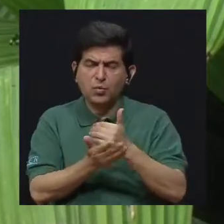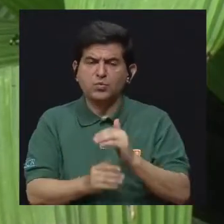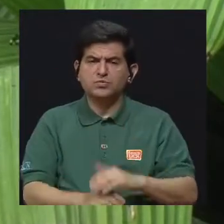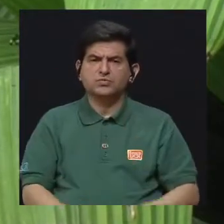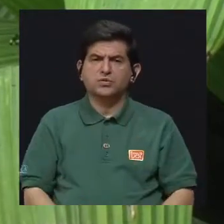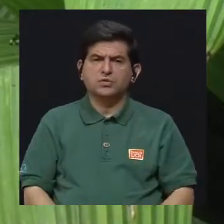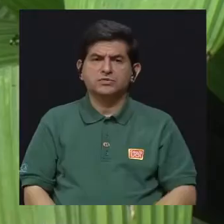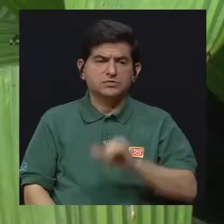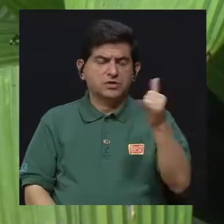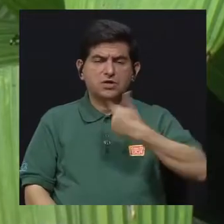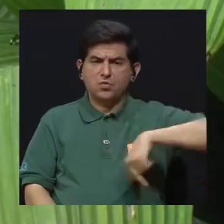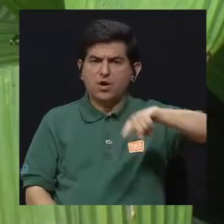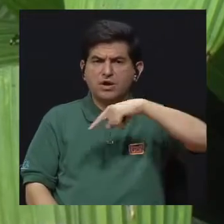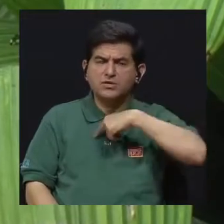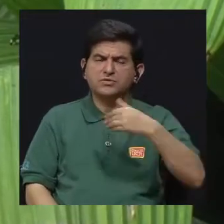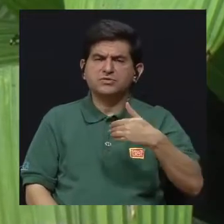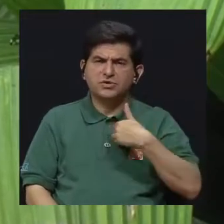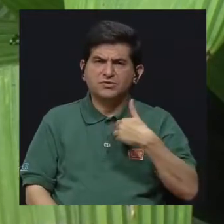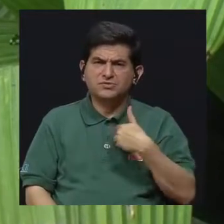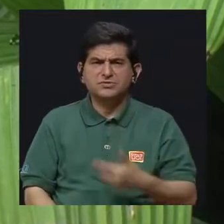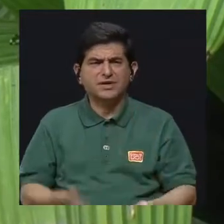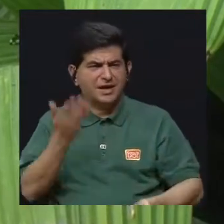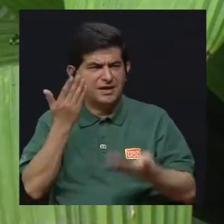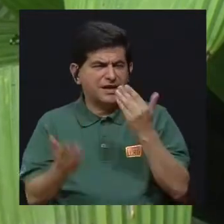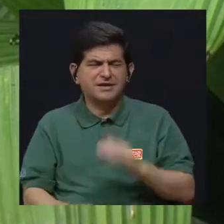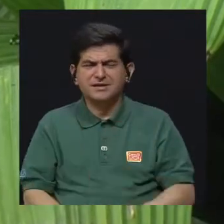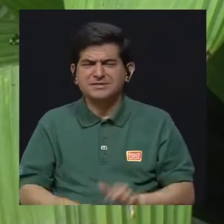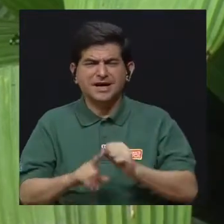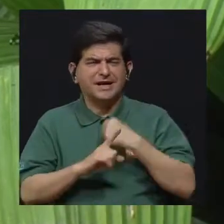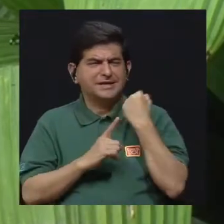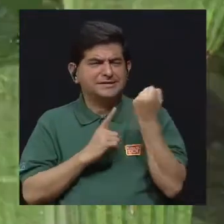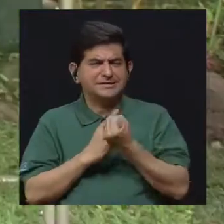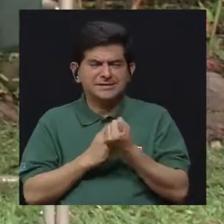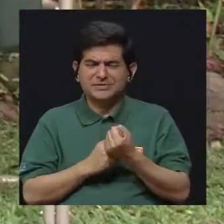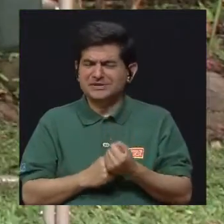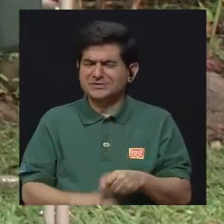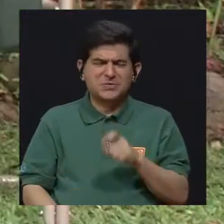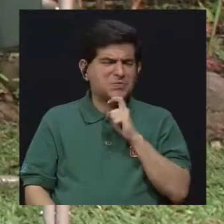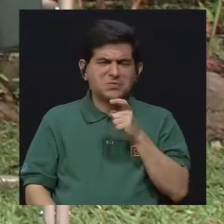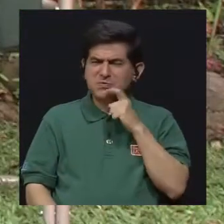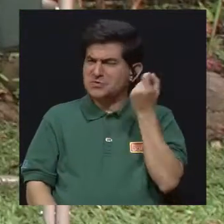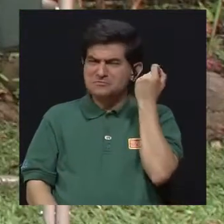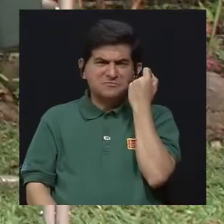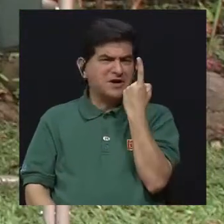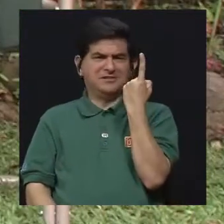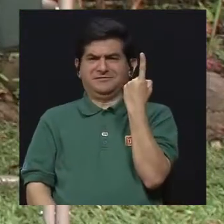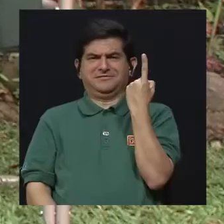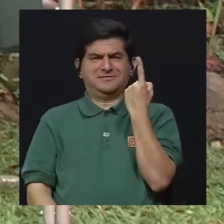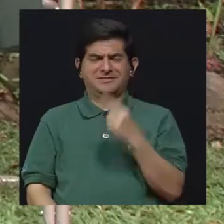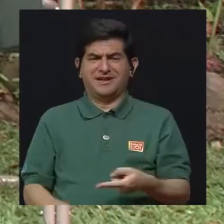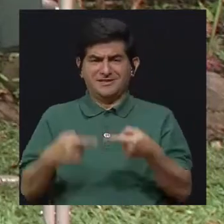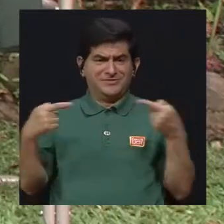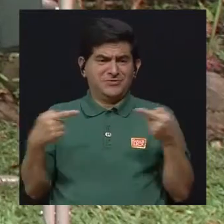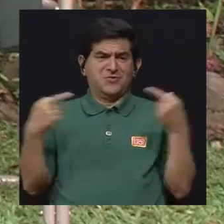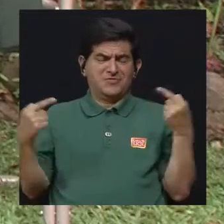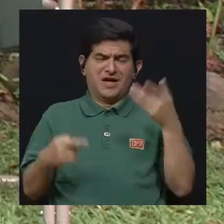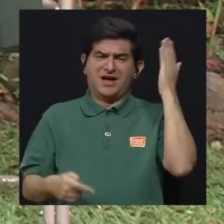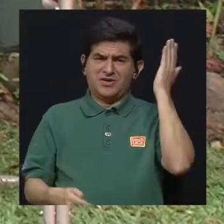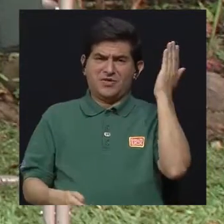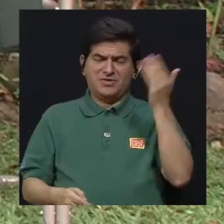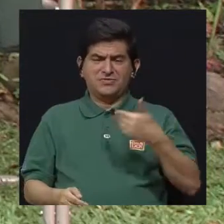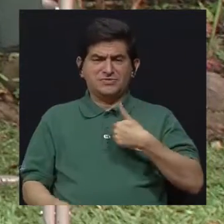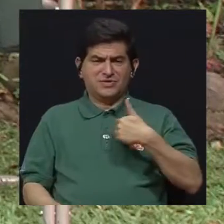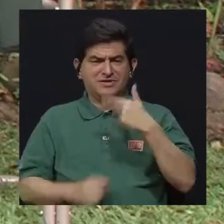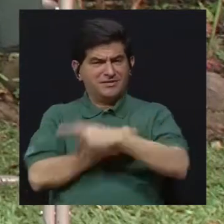que también nos genera como una cuestión muy complicada de entender, porque es algo muy contradictorio en el discurso